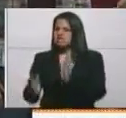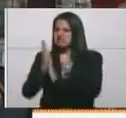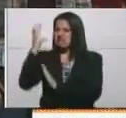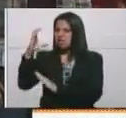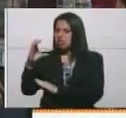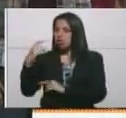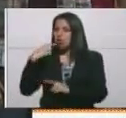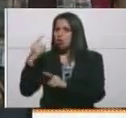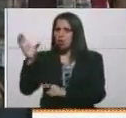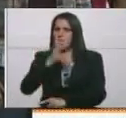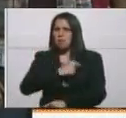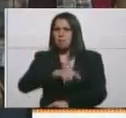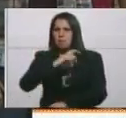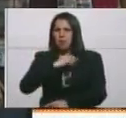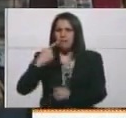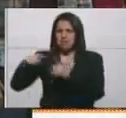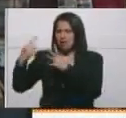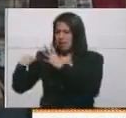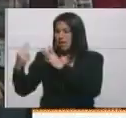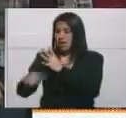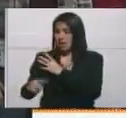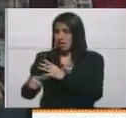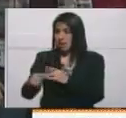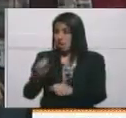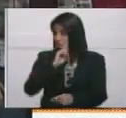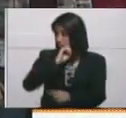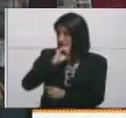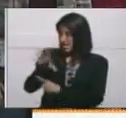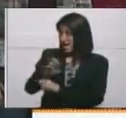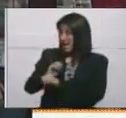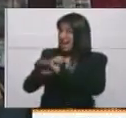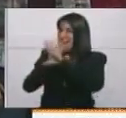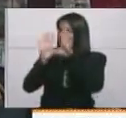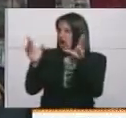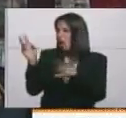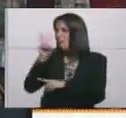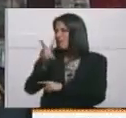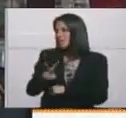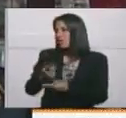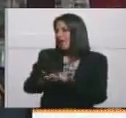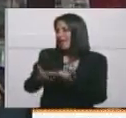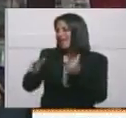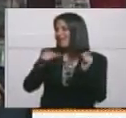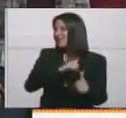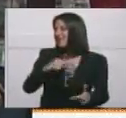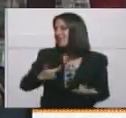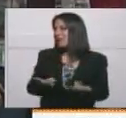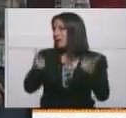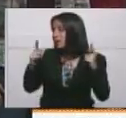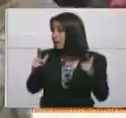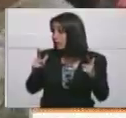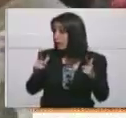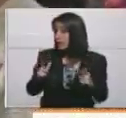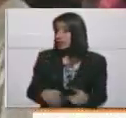Rajoy, Temer reciban un mensaje muy claro: Venezuela es soberana,